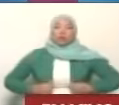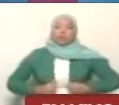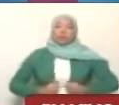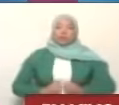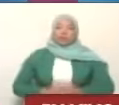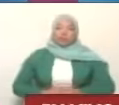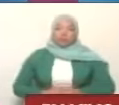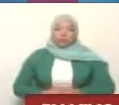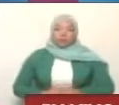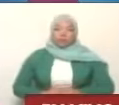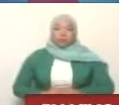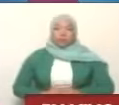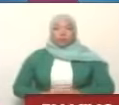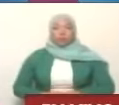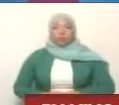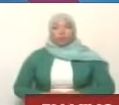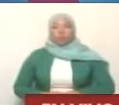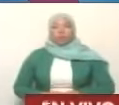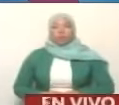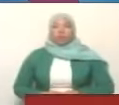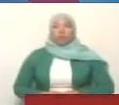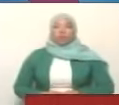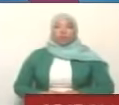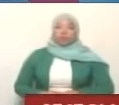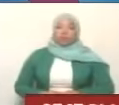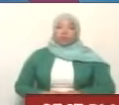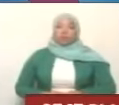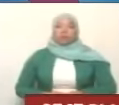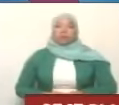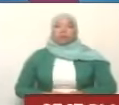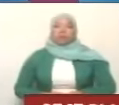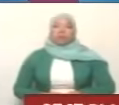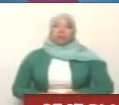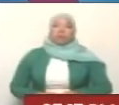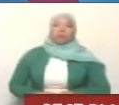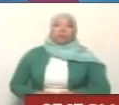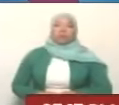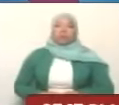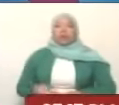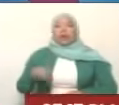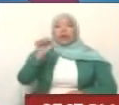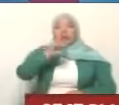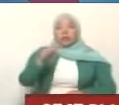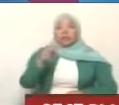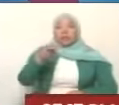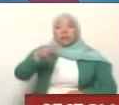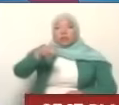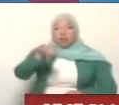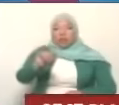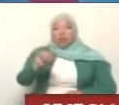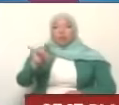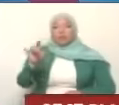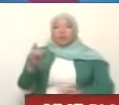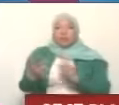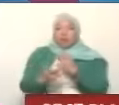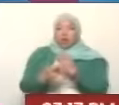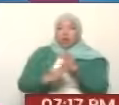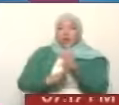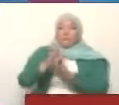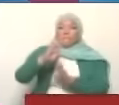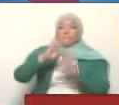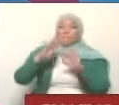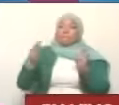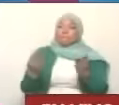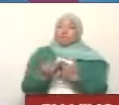y que convirtieron Shenzhen en la ciudad financiera tecnológica más avanzada también del